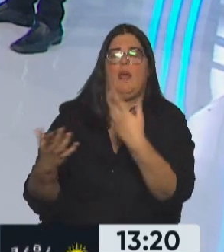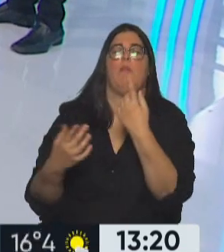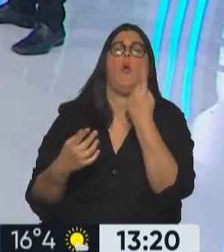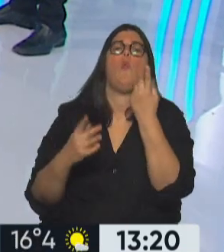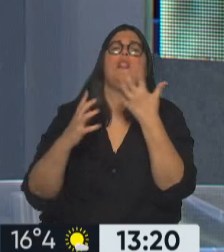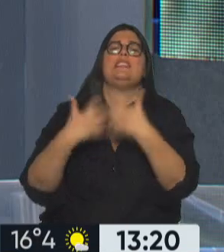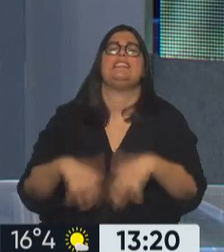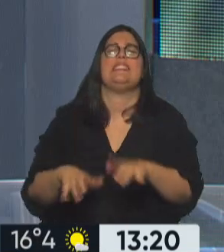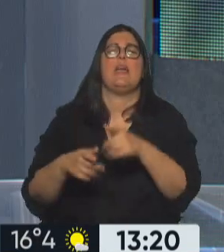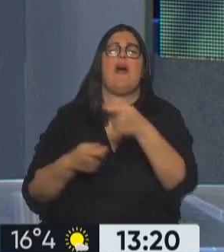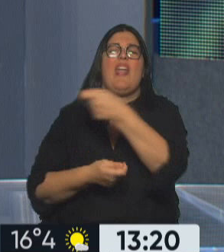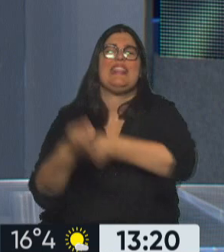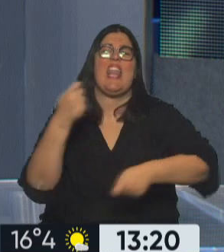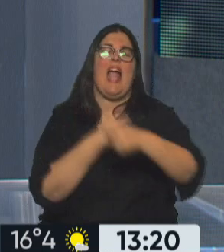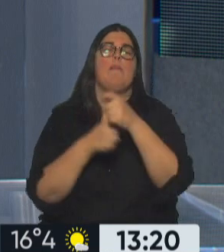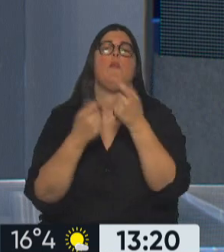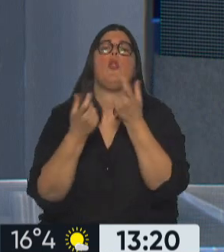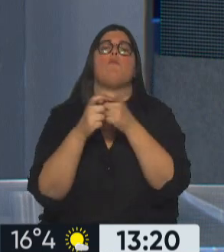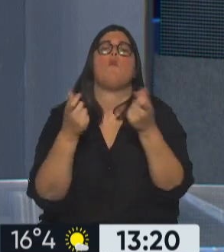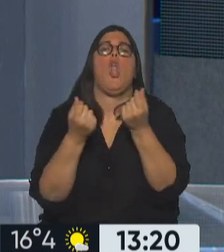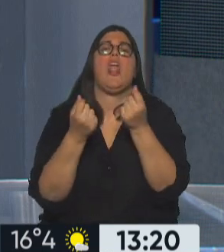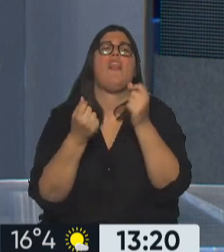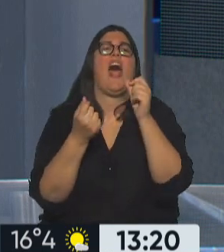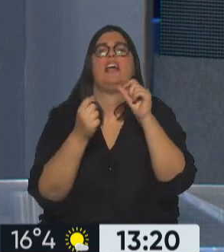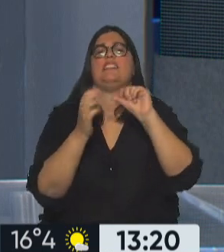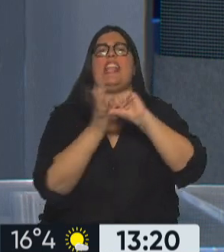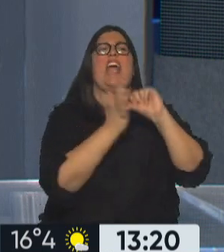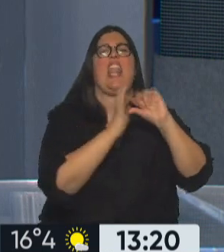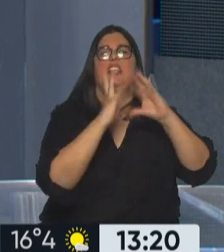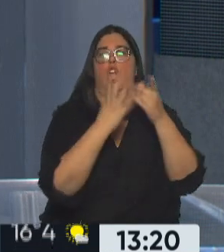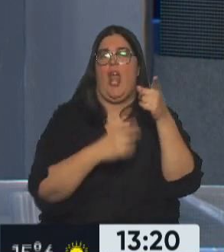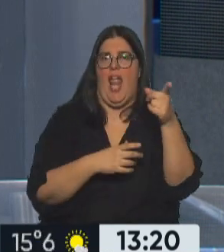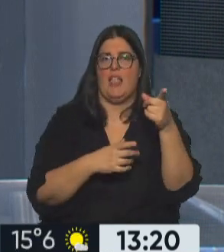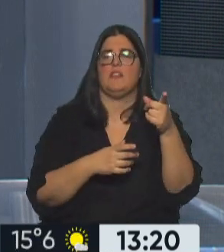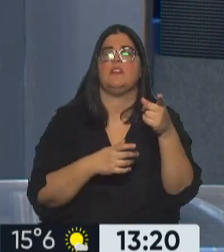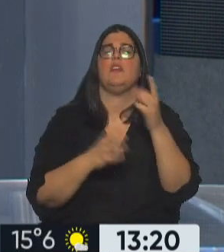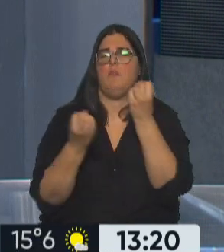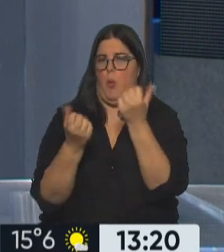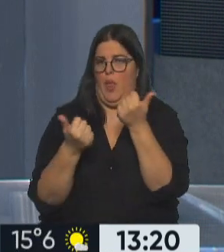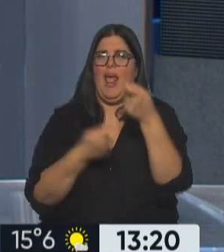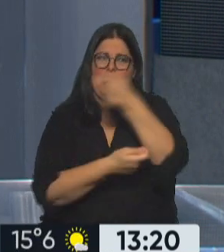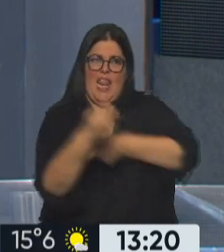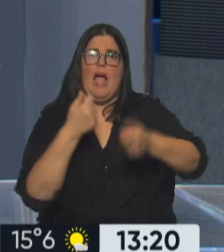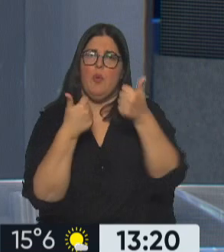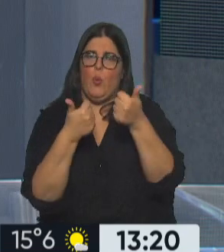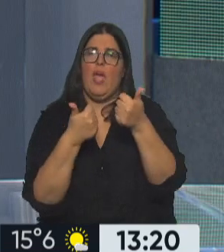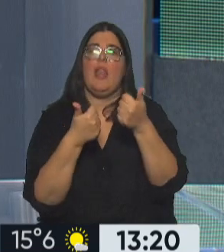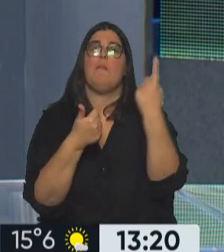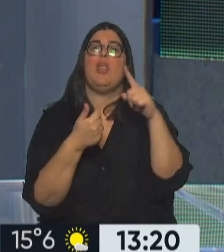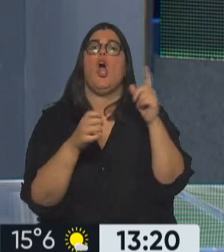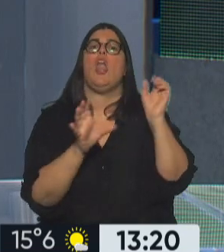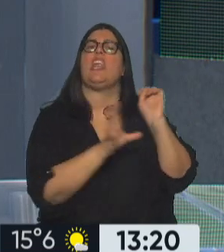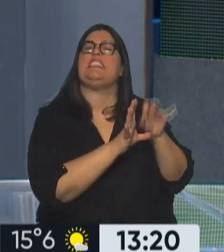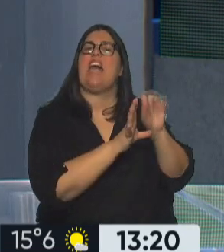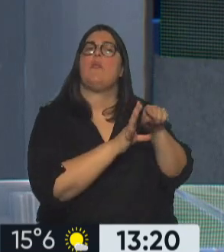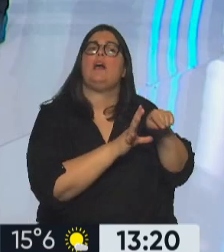intercambio basado en monedas nacionales. Ok, ¿en qué se acumulan los activos? ¿En qué moneda se acumulan las